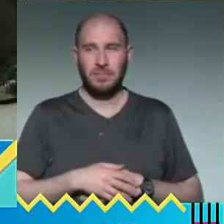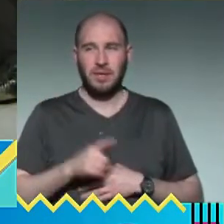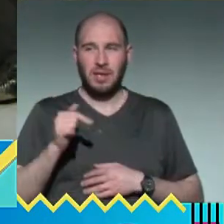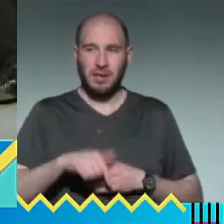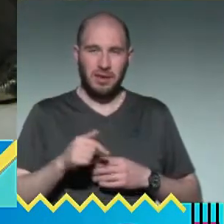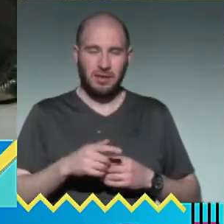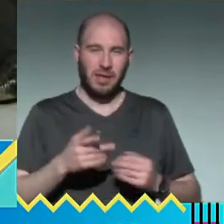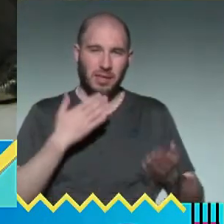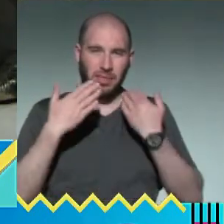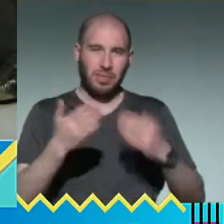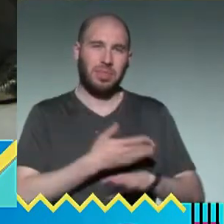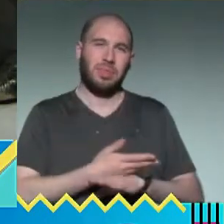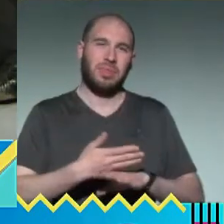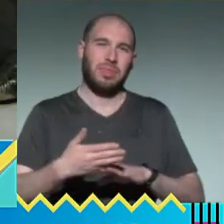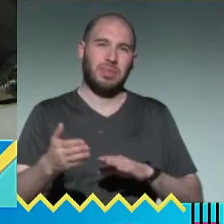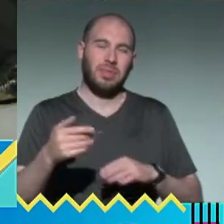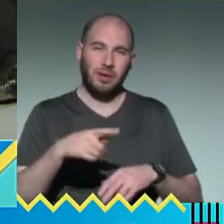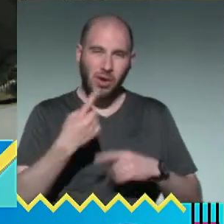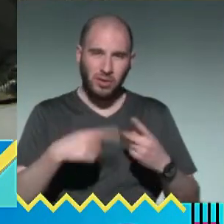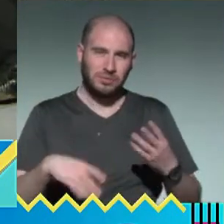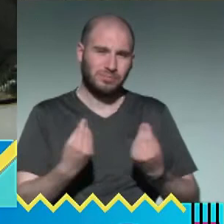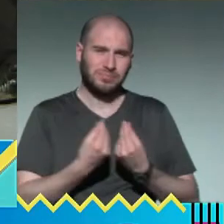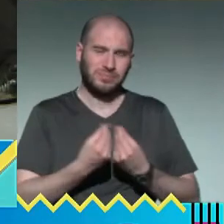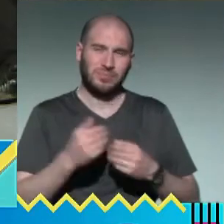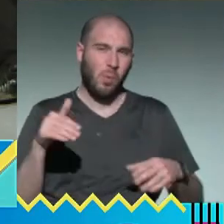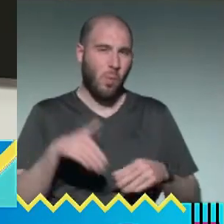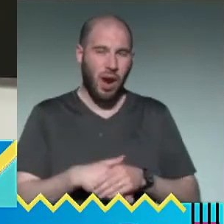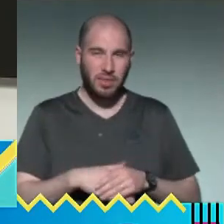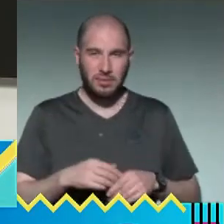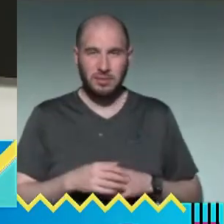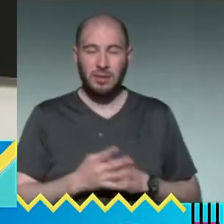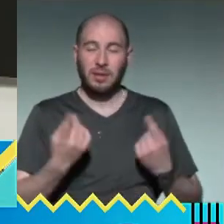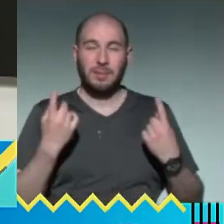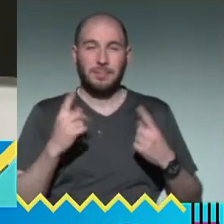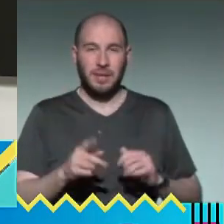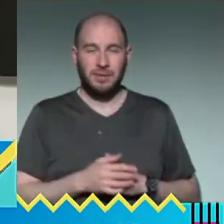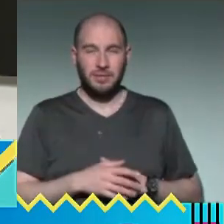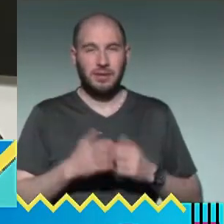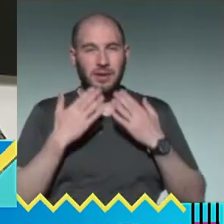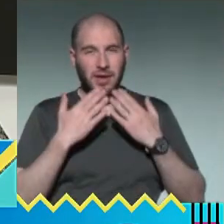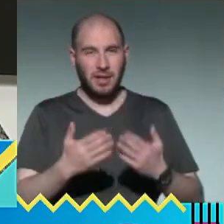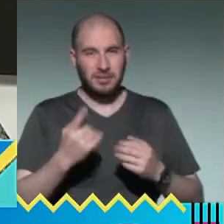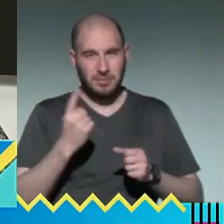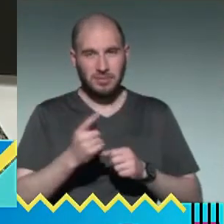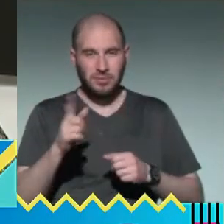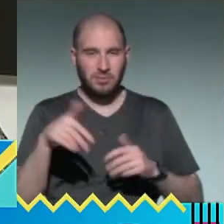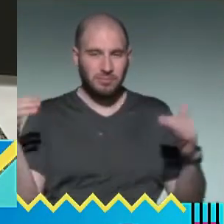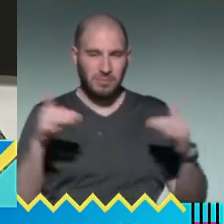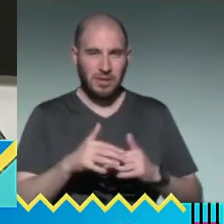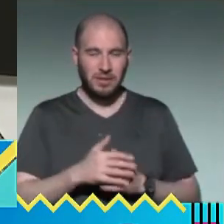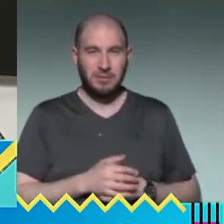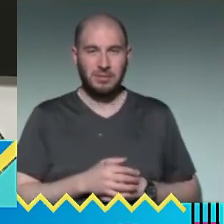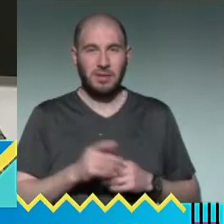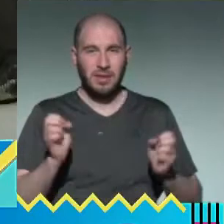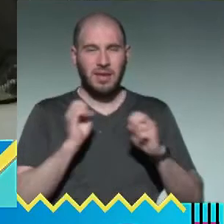podríamos quedarnos mucho tiempo más, nos quedaron varias cosas en el tintero, como se dice, pero agradecerles primero que hayan estado acá, tratar de